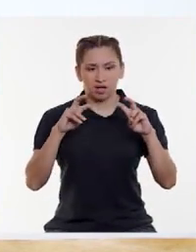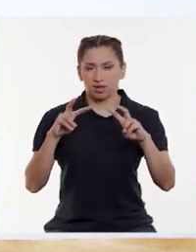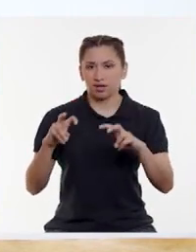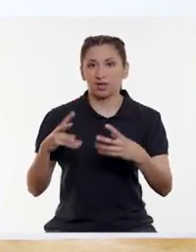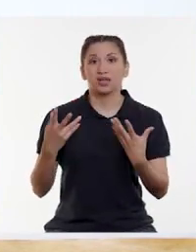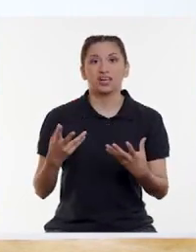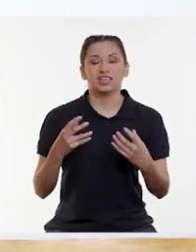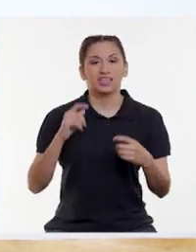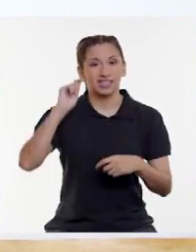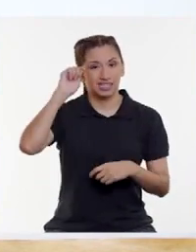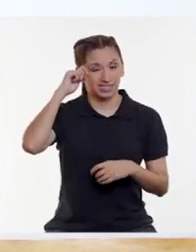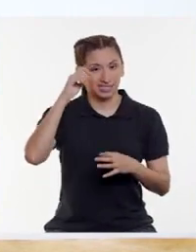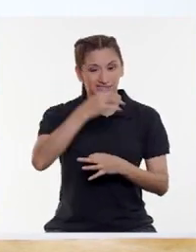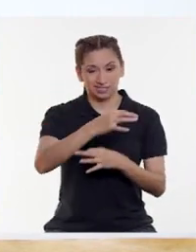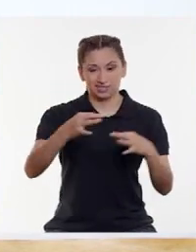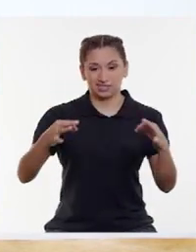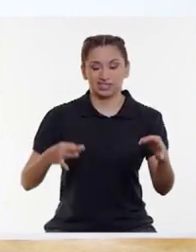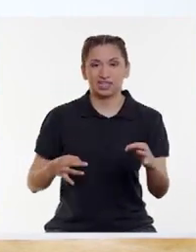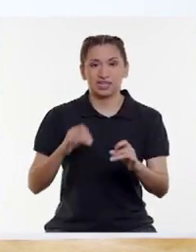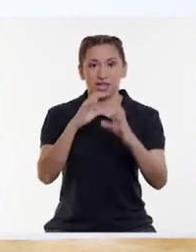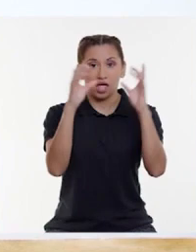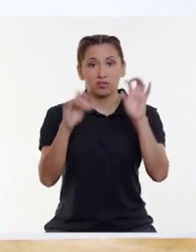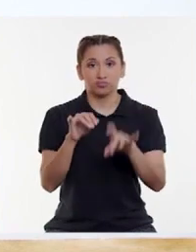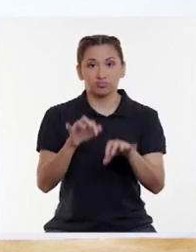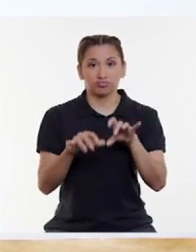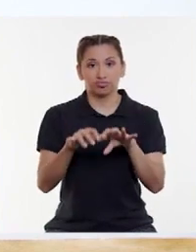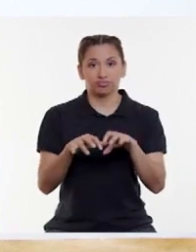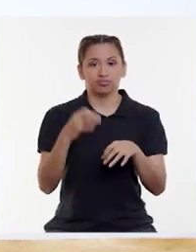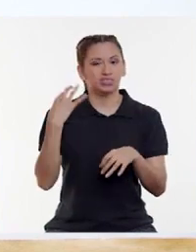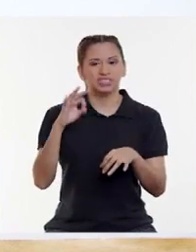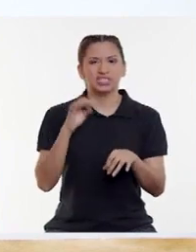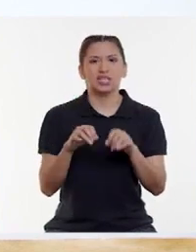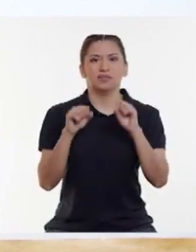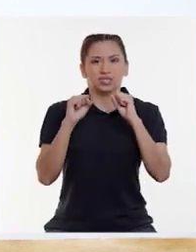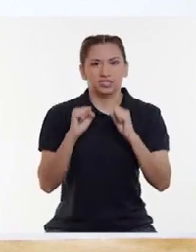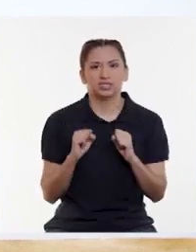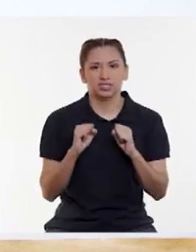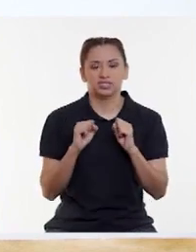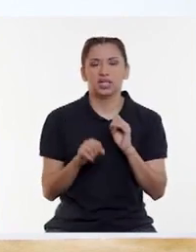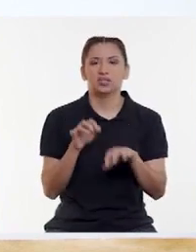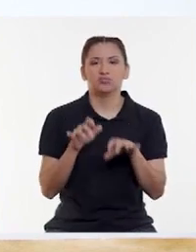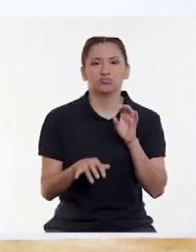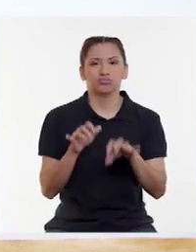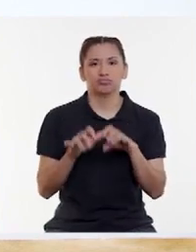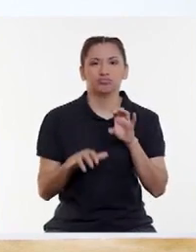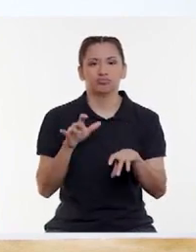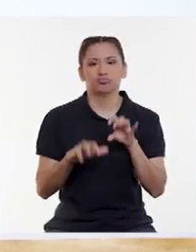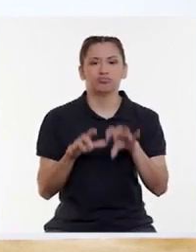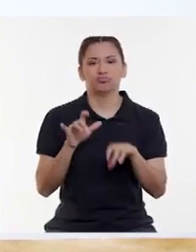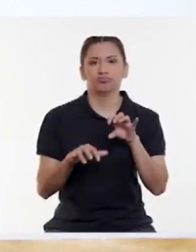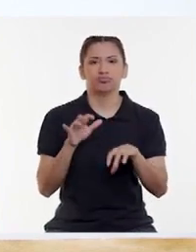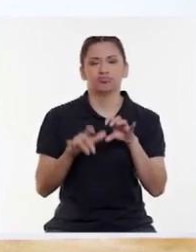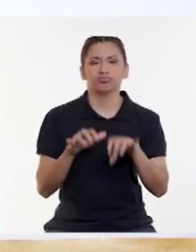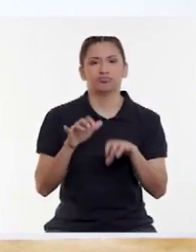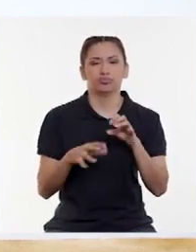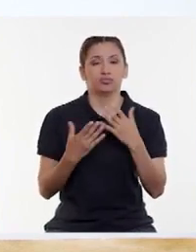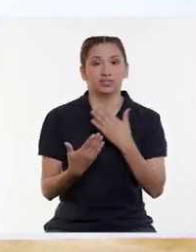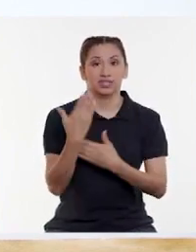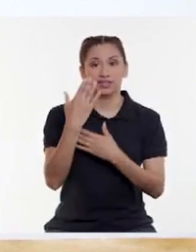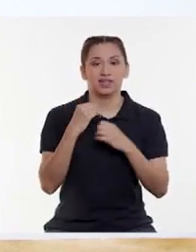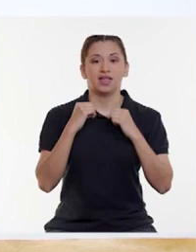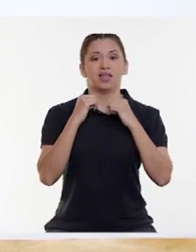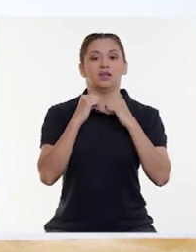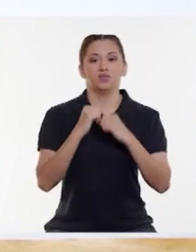la ingeniería de sistemas. Casi todo el día paramos sentados. Es por eso que nos movemos durante el